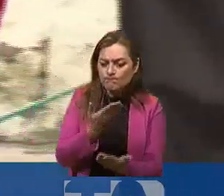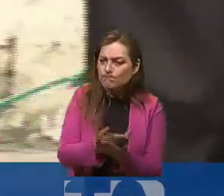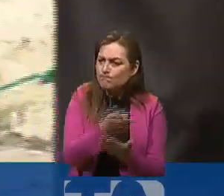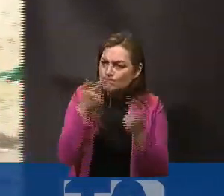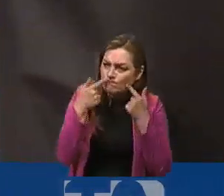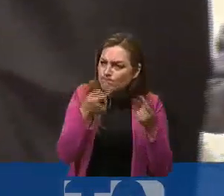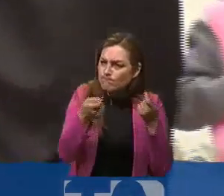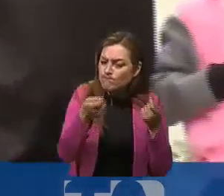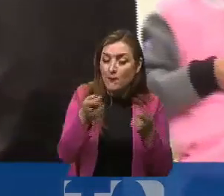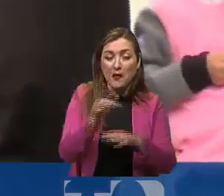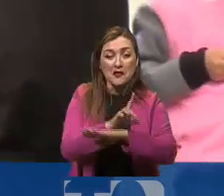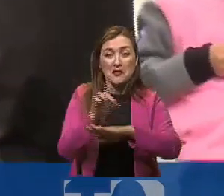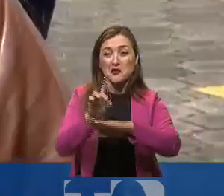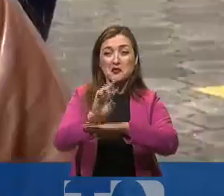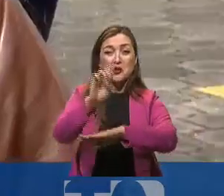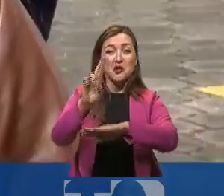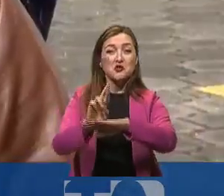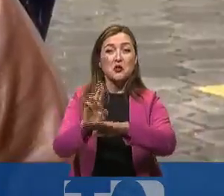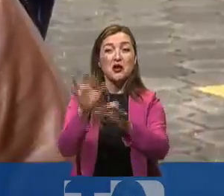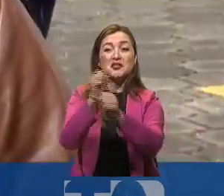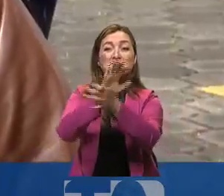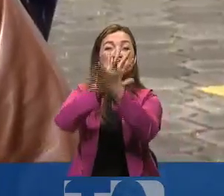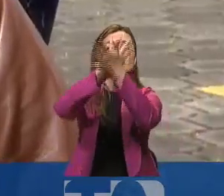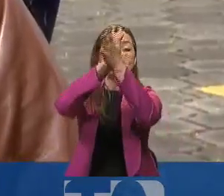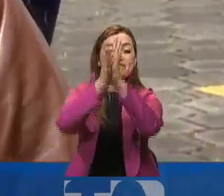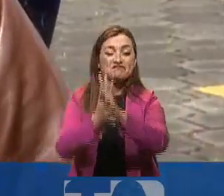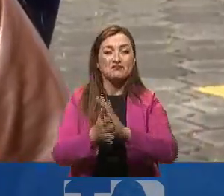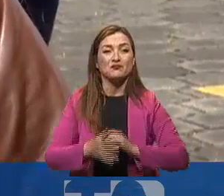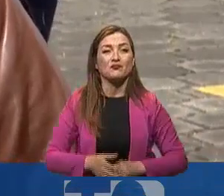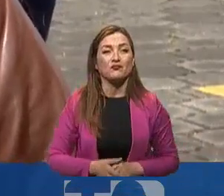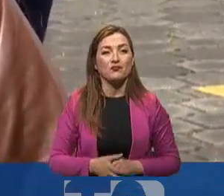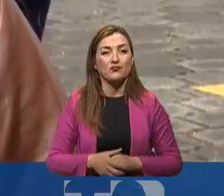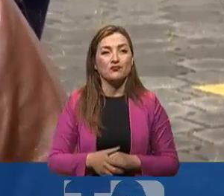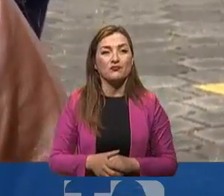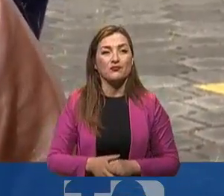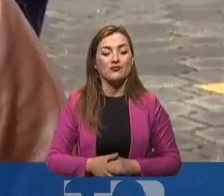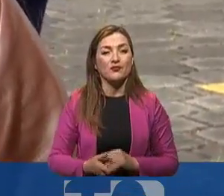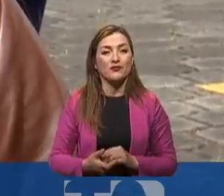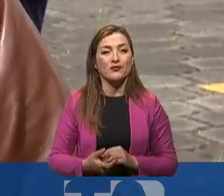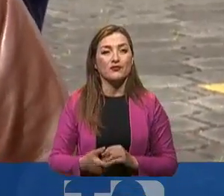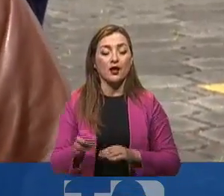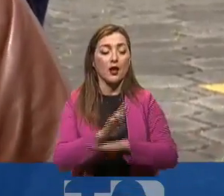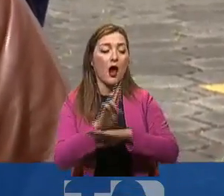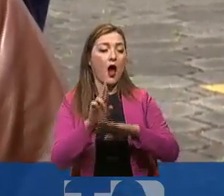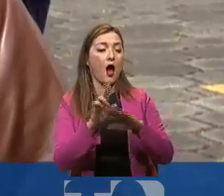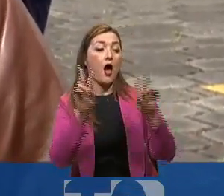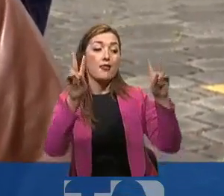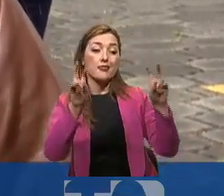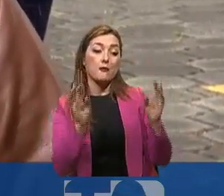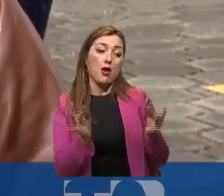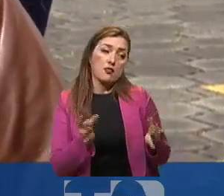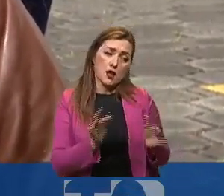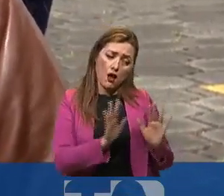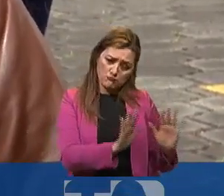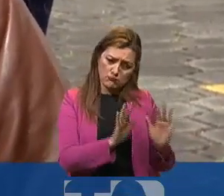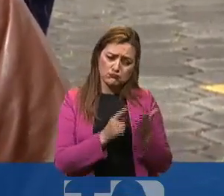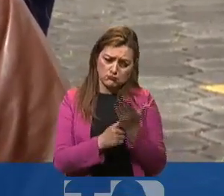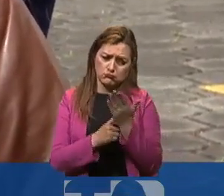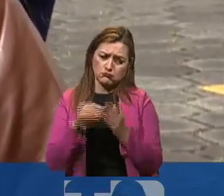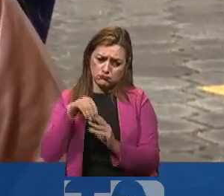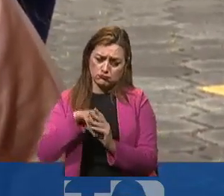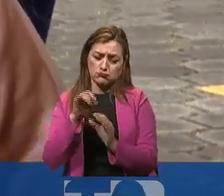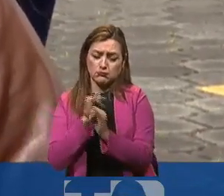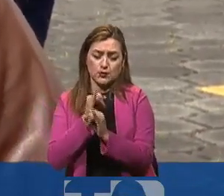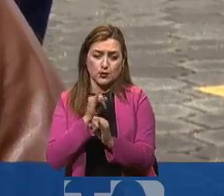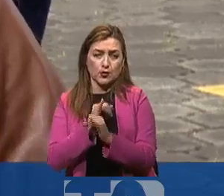por parte de la dirección del colegio. Lo único que van a tomar cartas en el asunto, que son temas delicados, que van a tratar dentro de la institución mismo,